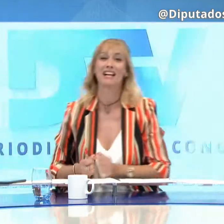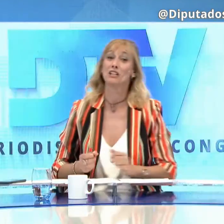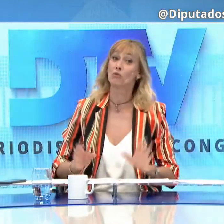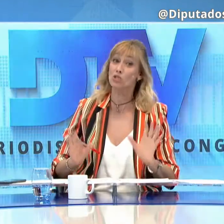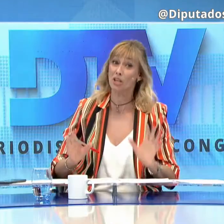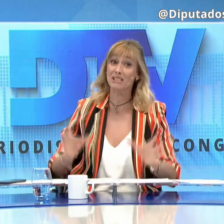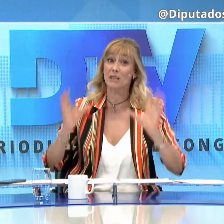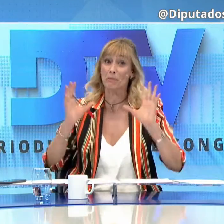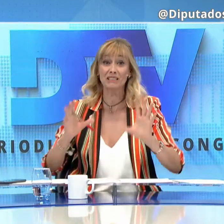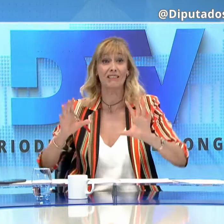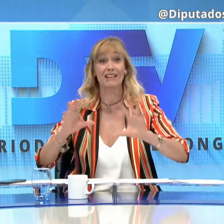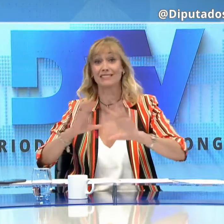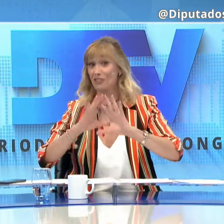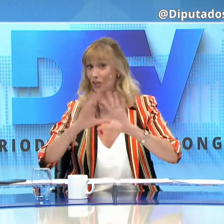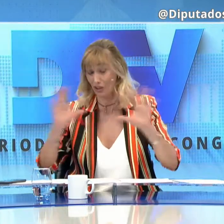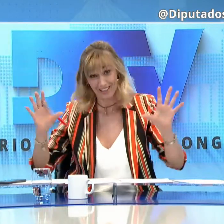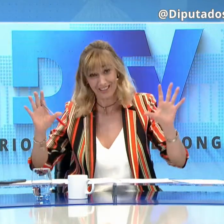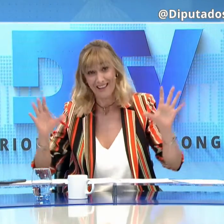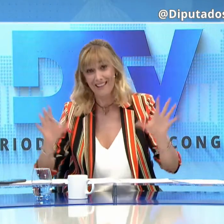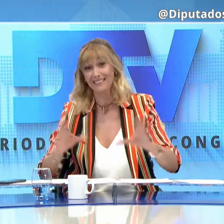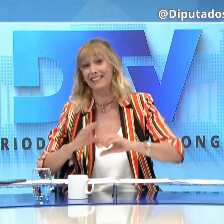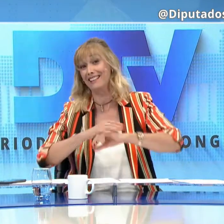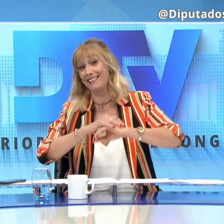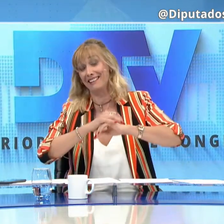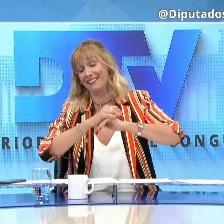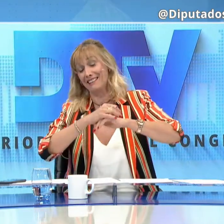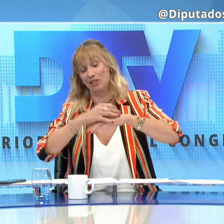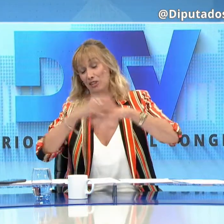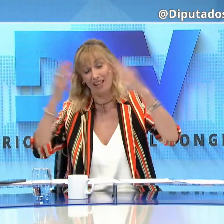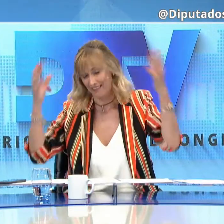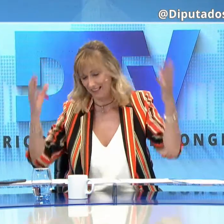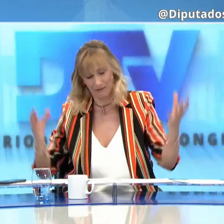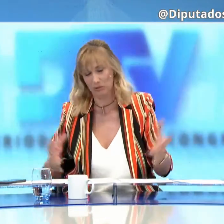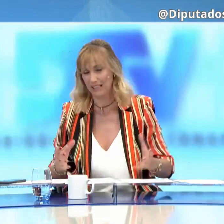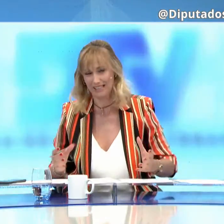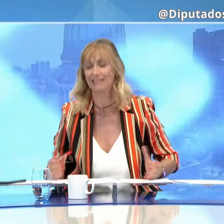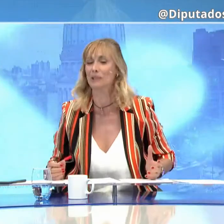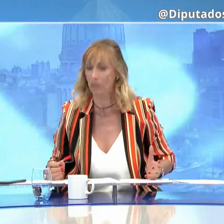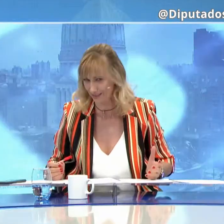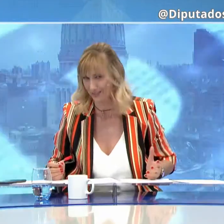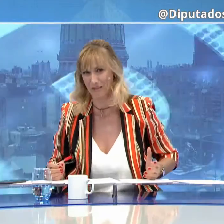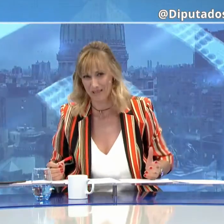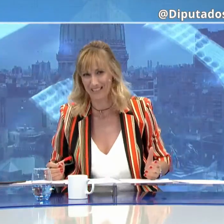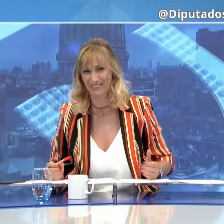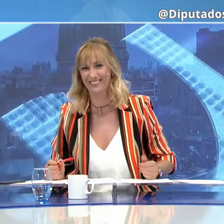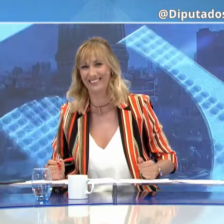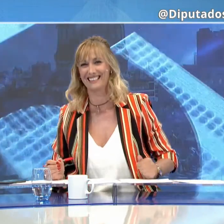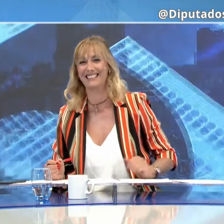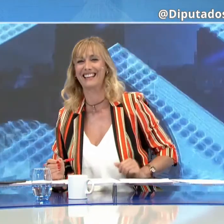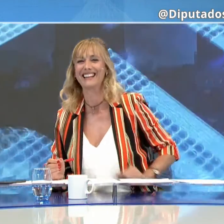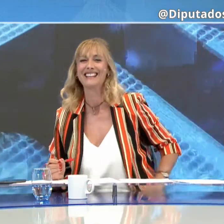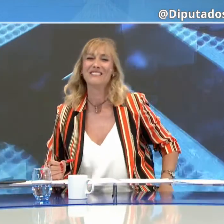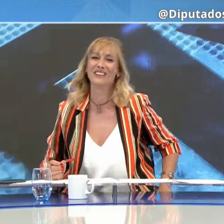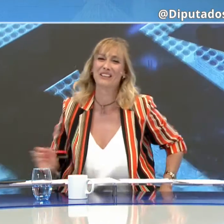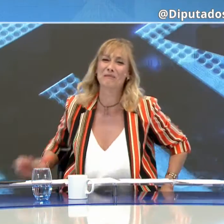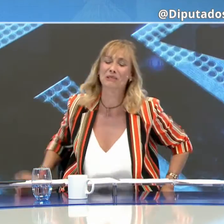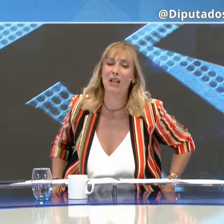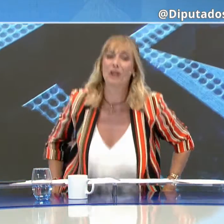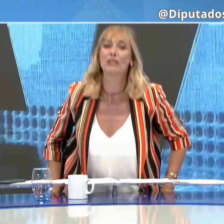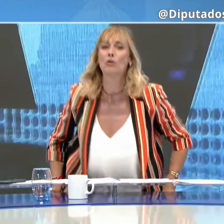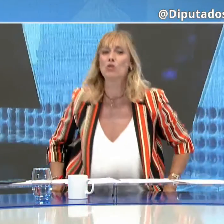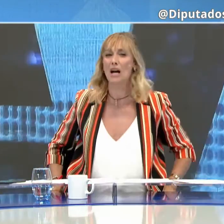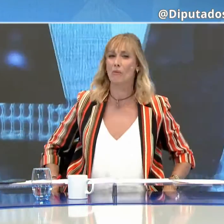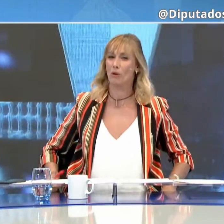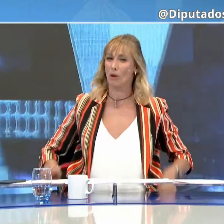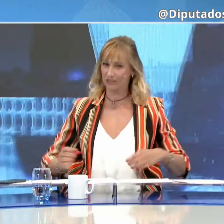saca. Muchas veces depende de la tecnología no sé, de que ustedes estén dispuestos también, ¿no? Así que, bueno, diputado,